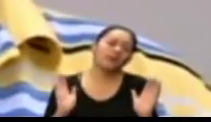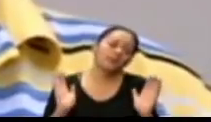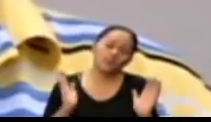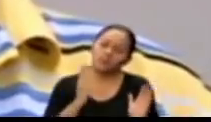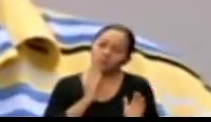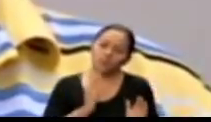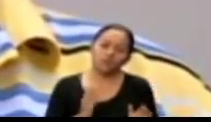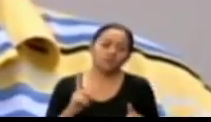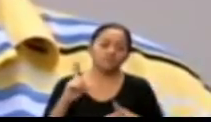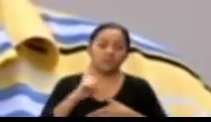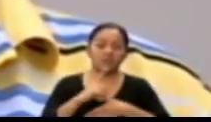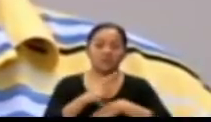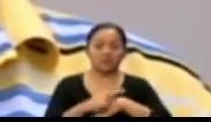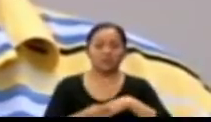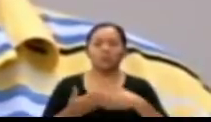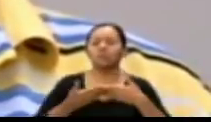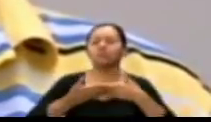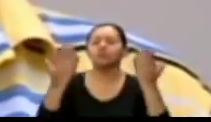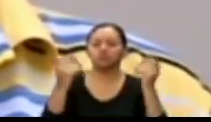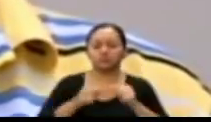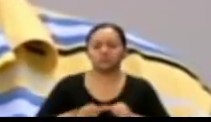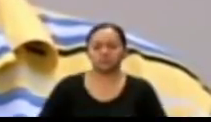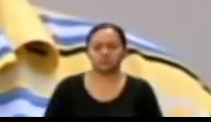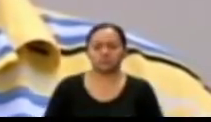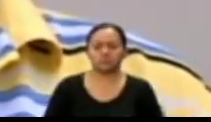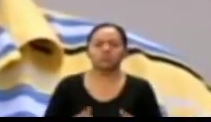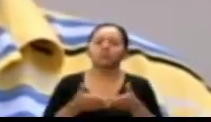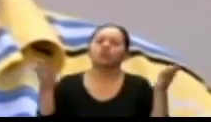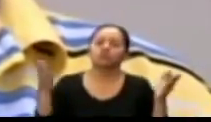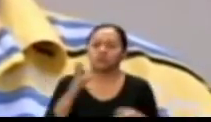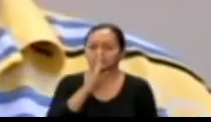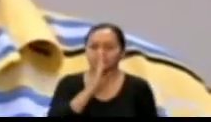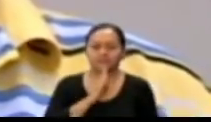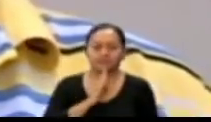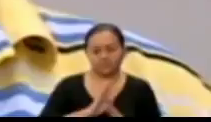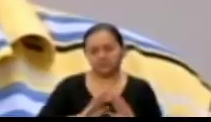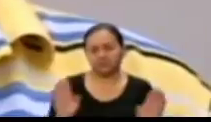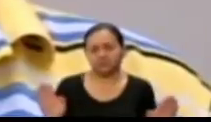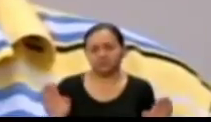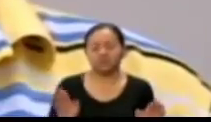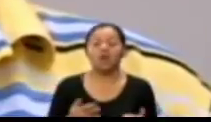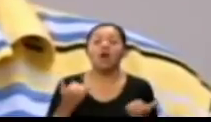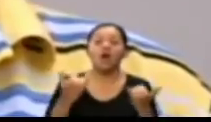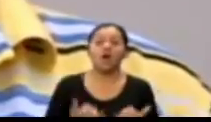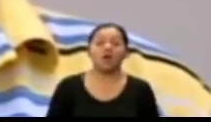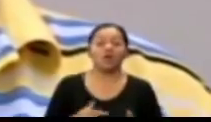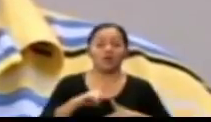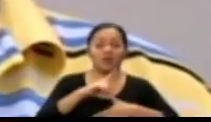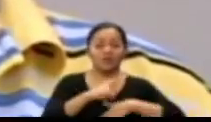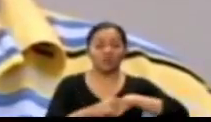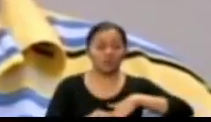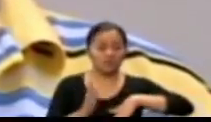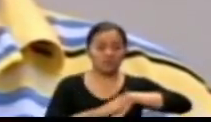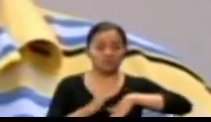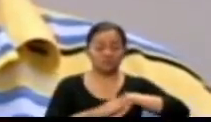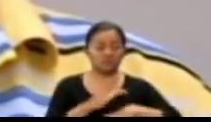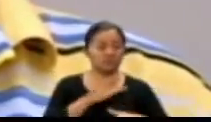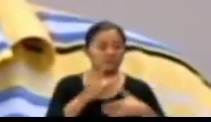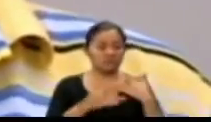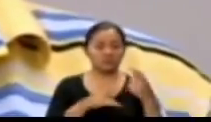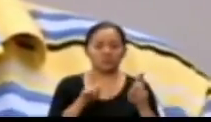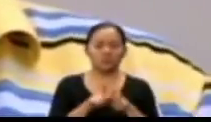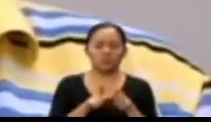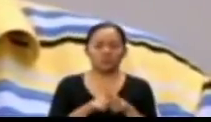que América Latina ha perseverado mucho y ha resistido mucho. Lo que está sucediendo en América Latina hoy no es más que